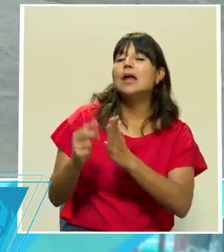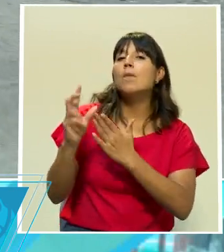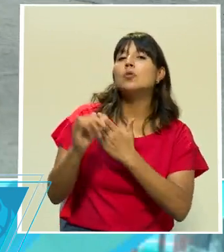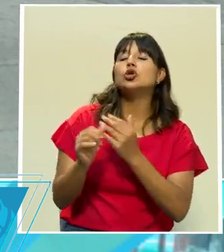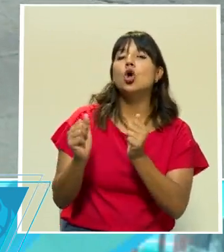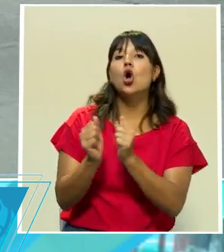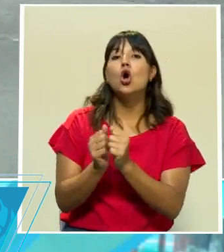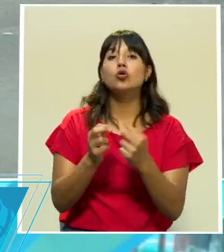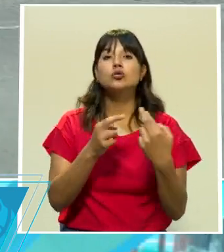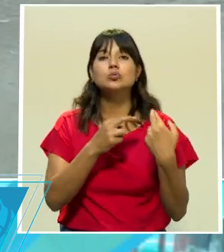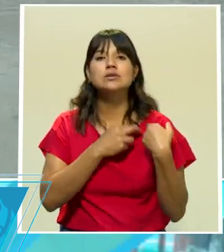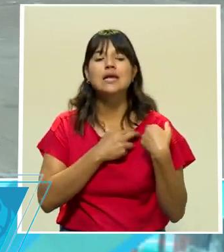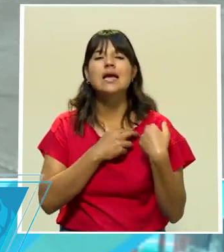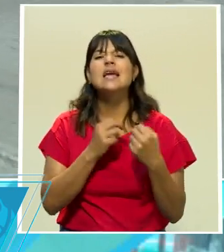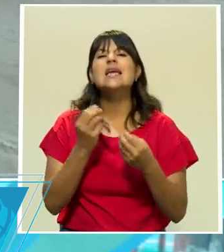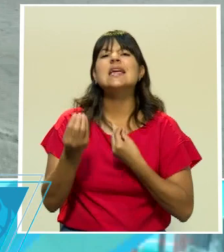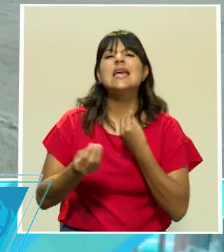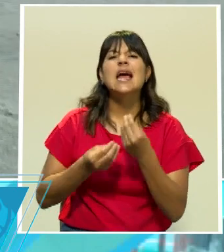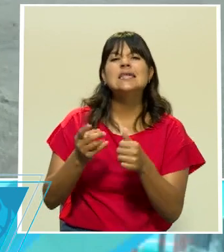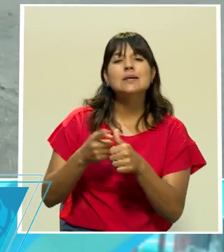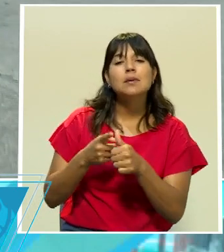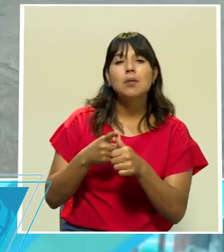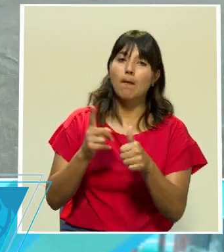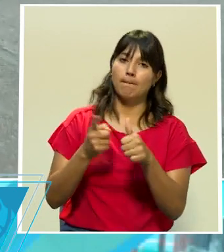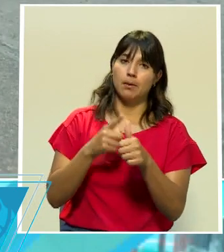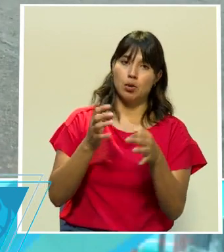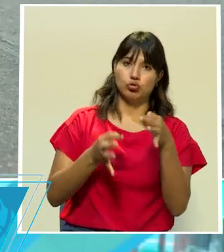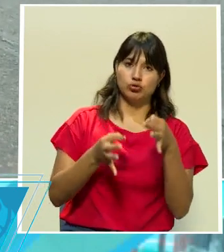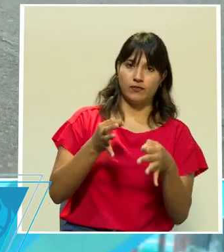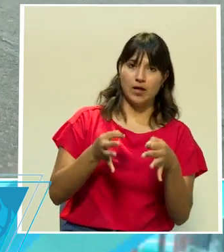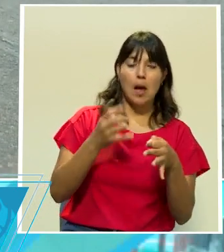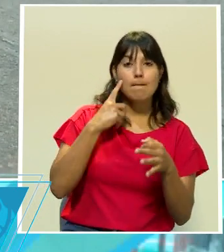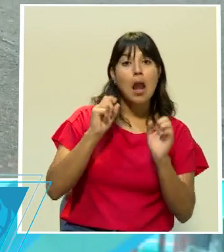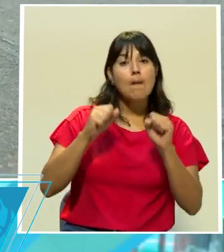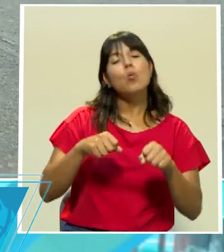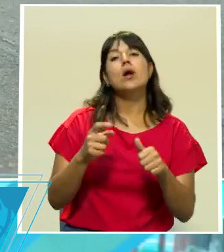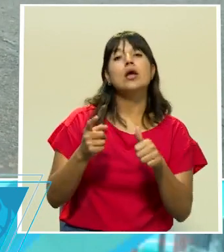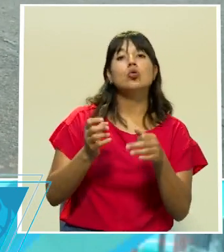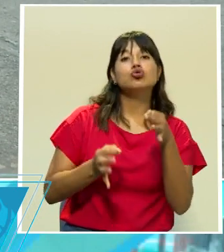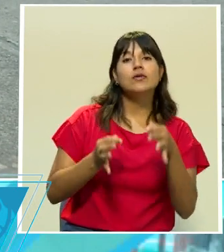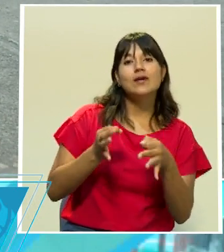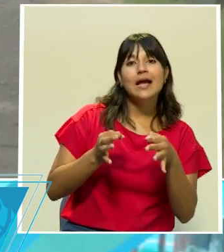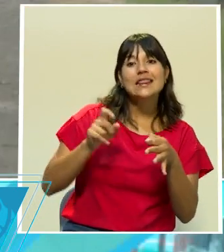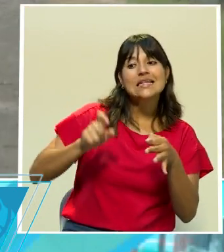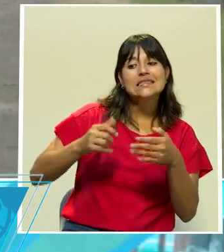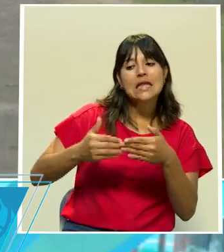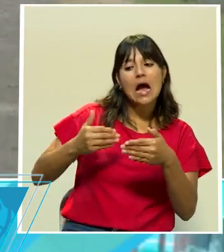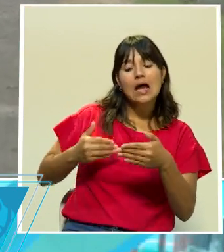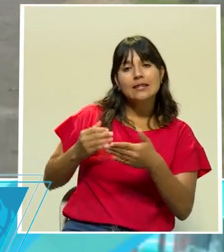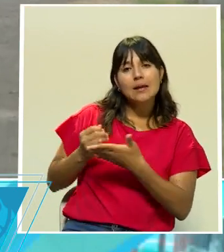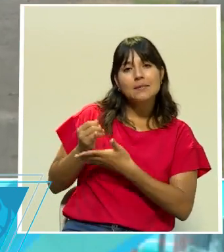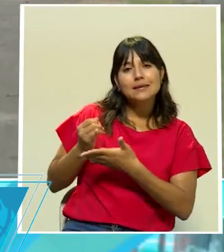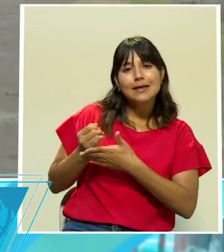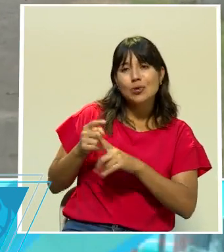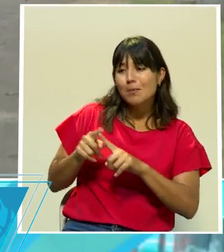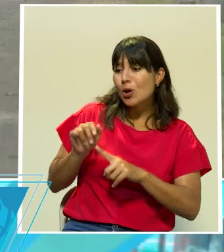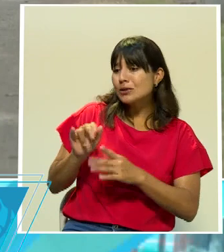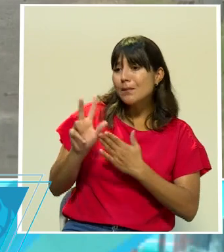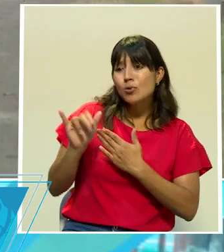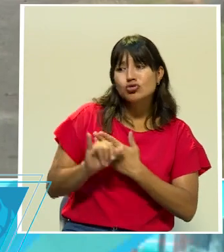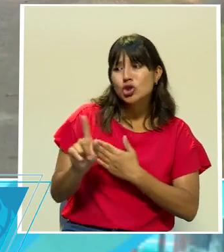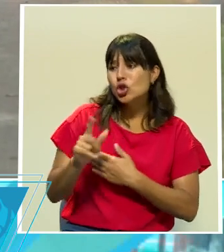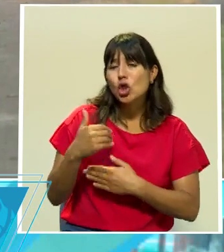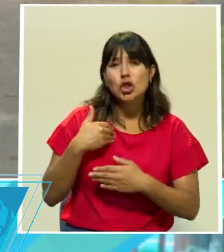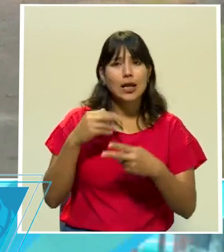que hace es una justificación del proyecto. Y para justificarlo tiene que hacer una investigación. Esto no tuvo ninguna de las dos cosas,